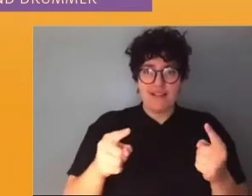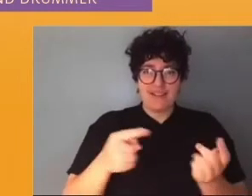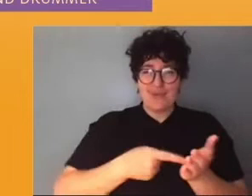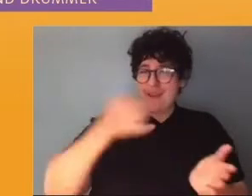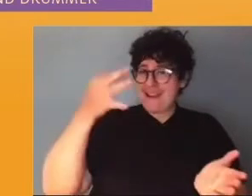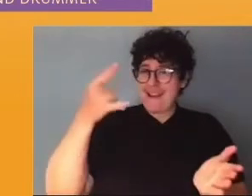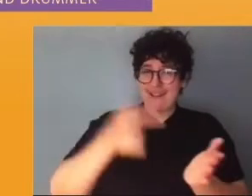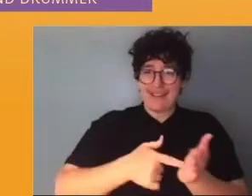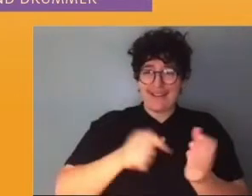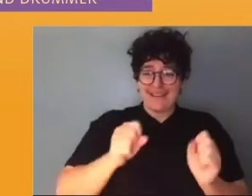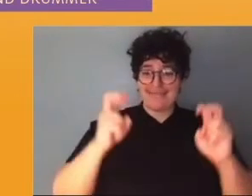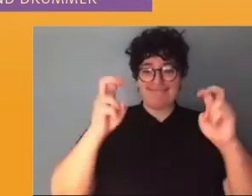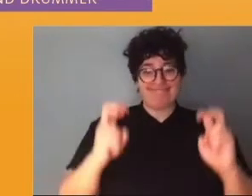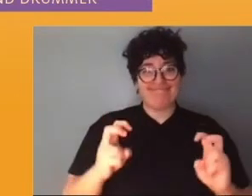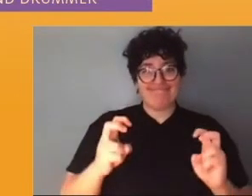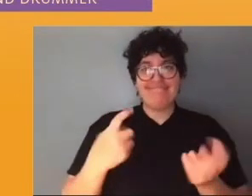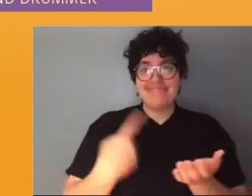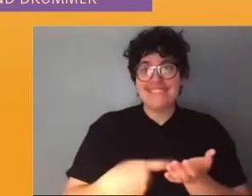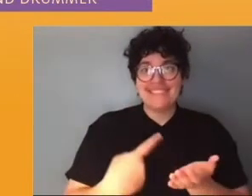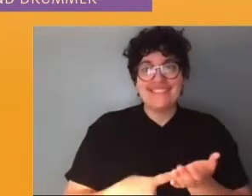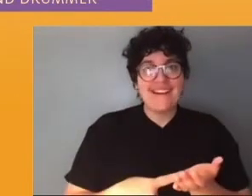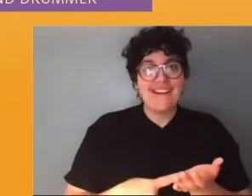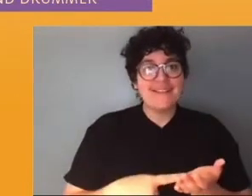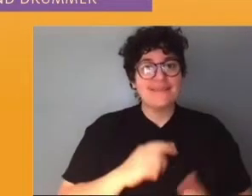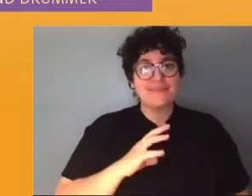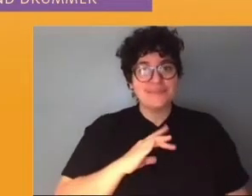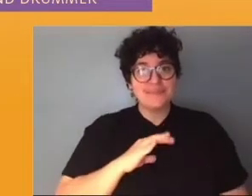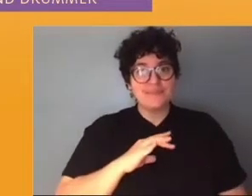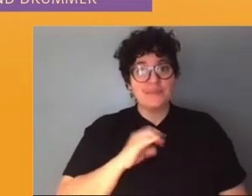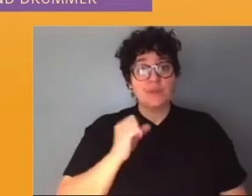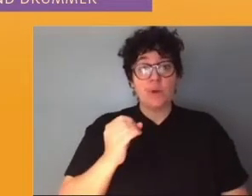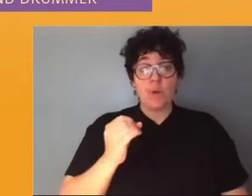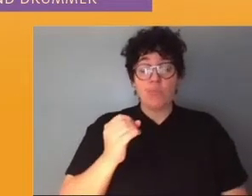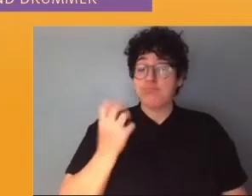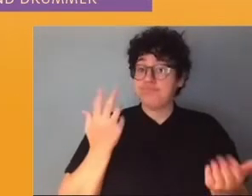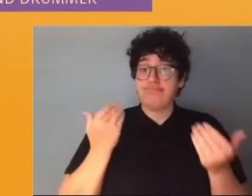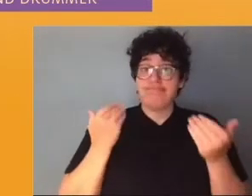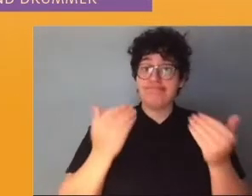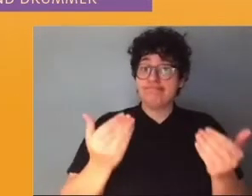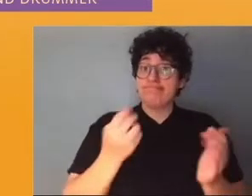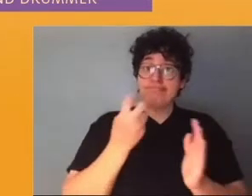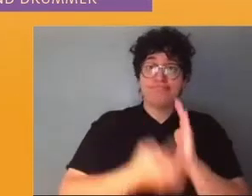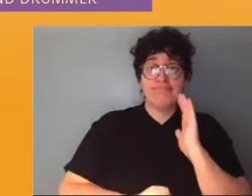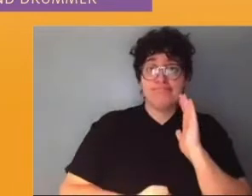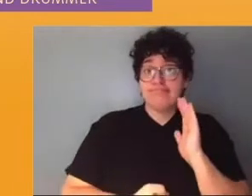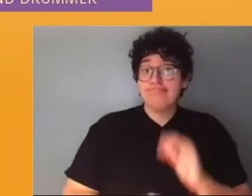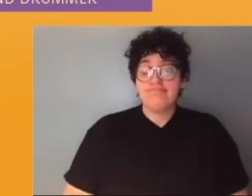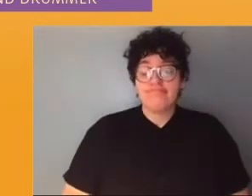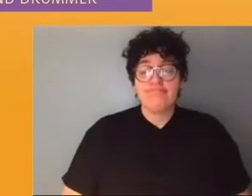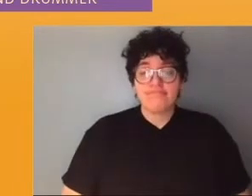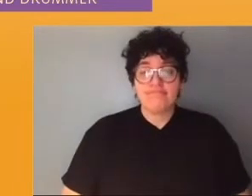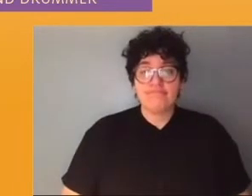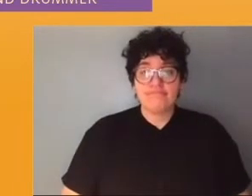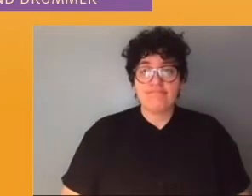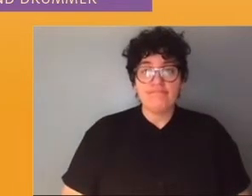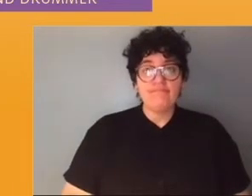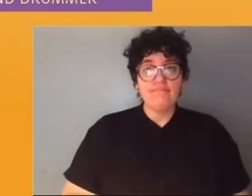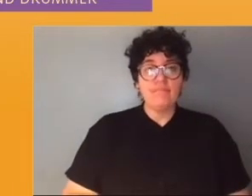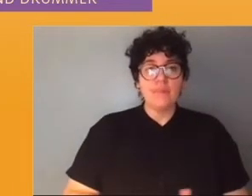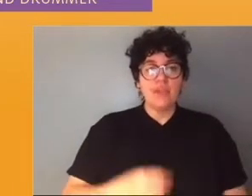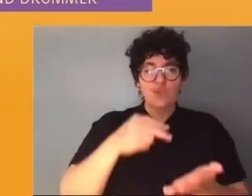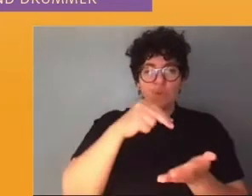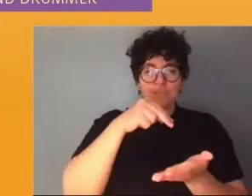explorar juntas. Entonces, para entrarle directamente y pensar acerca del baile como movimiento